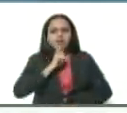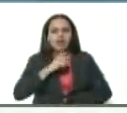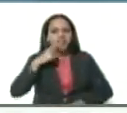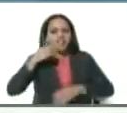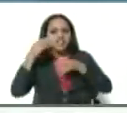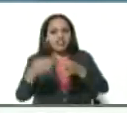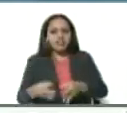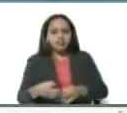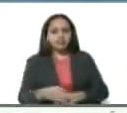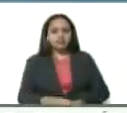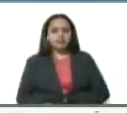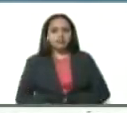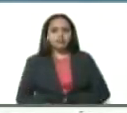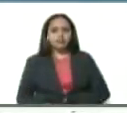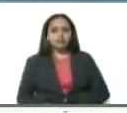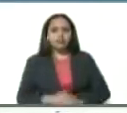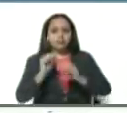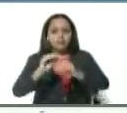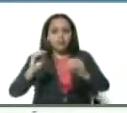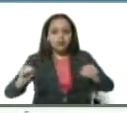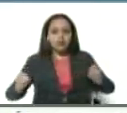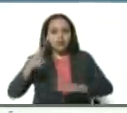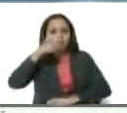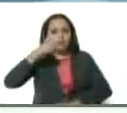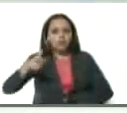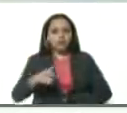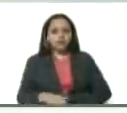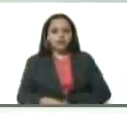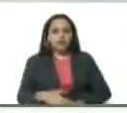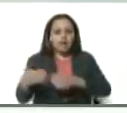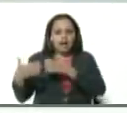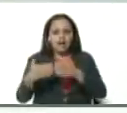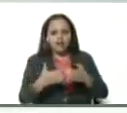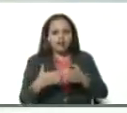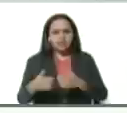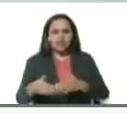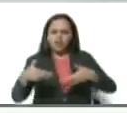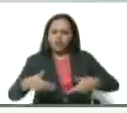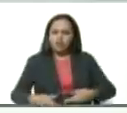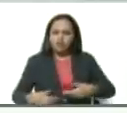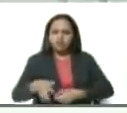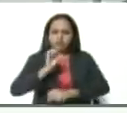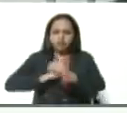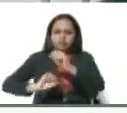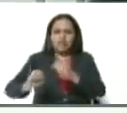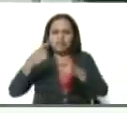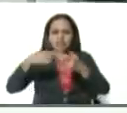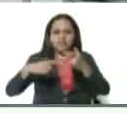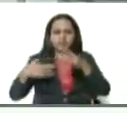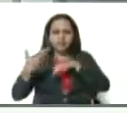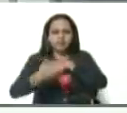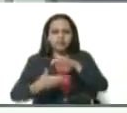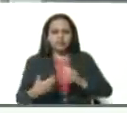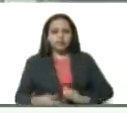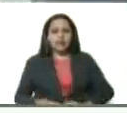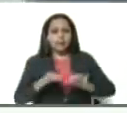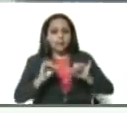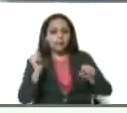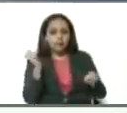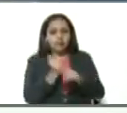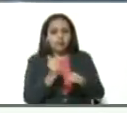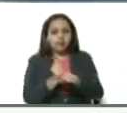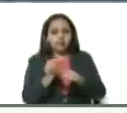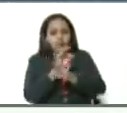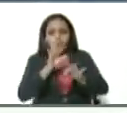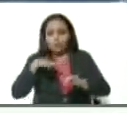verdad, convocar al pueblo a la batalla, a la lucha, a enfrentar las situaciones. Por eso es que al trabajo nadie